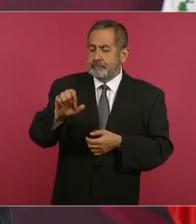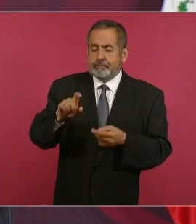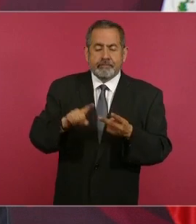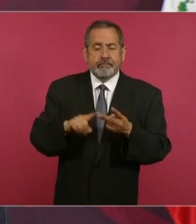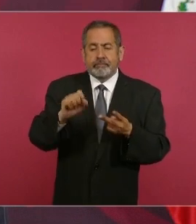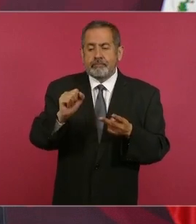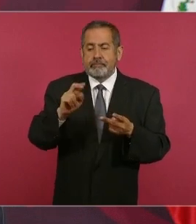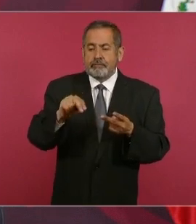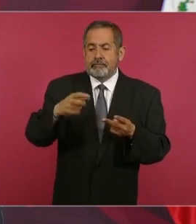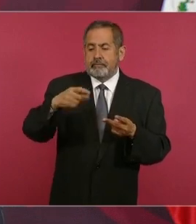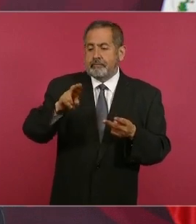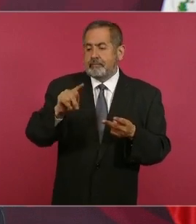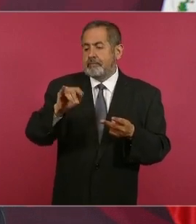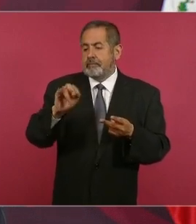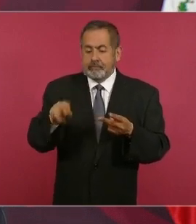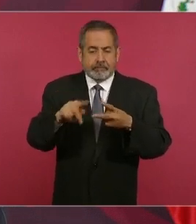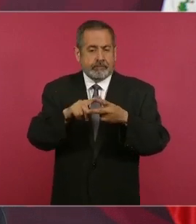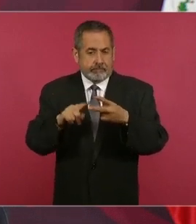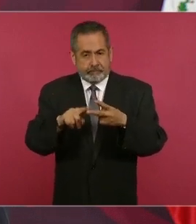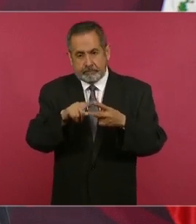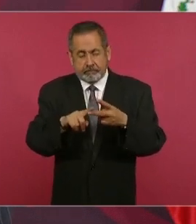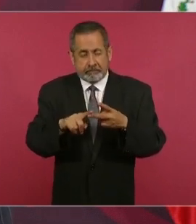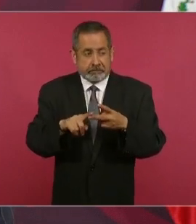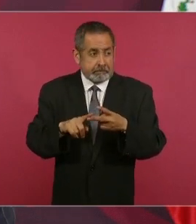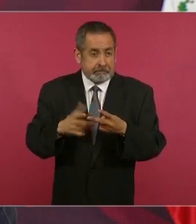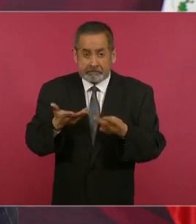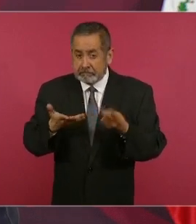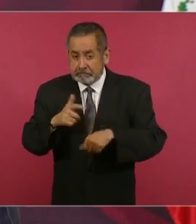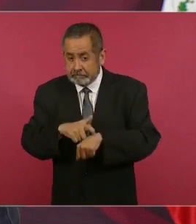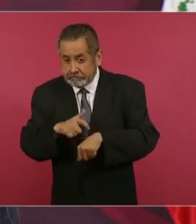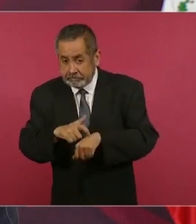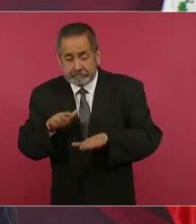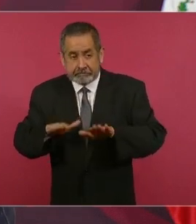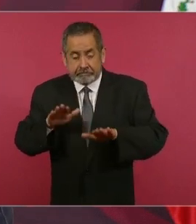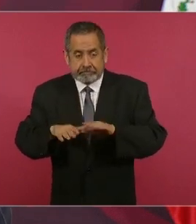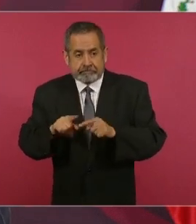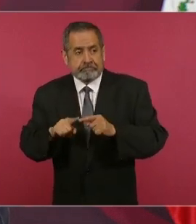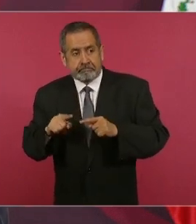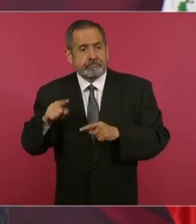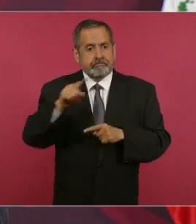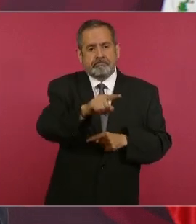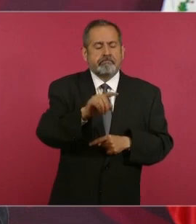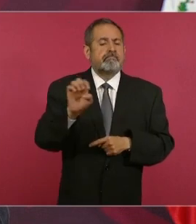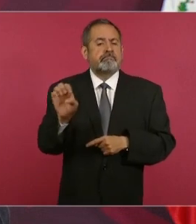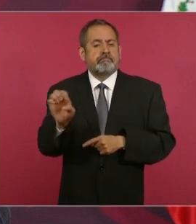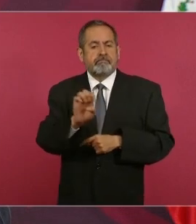Y si nos da tiempo, también Ensenada.